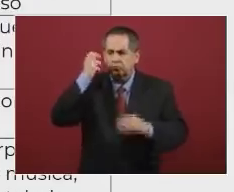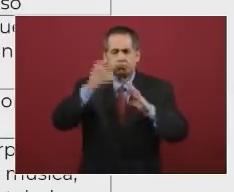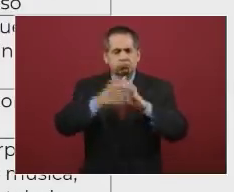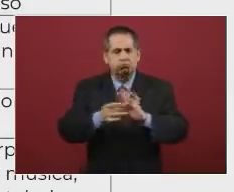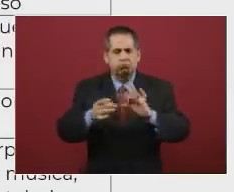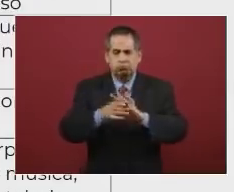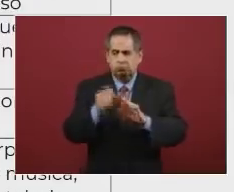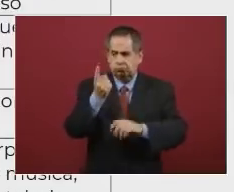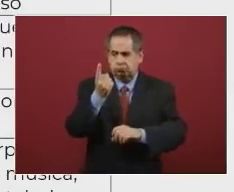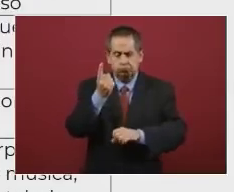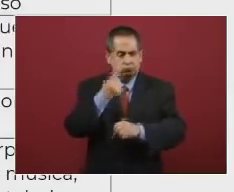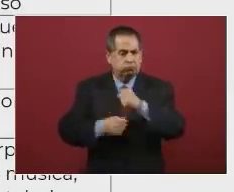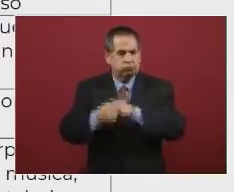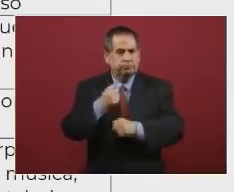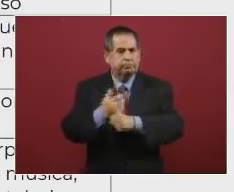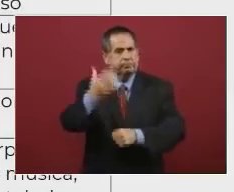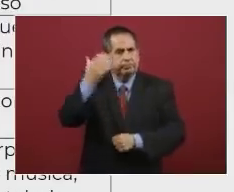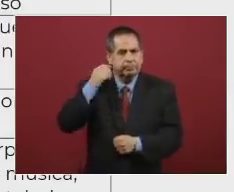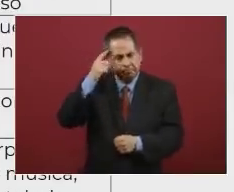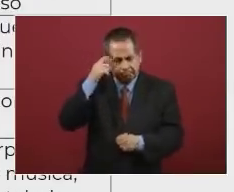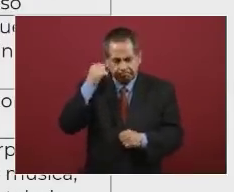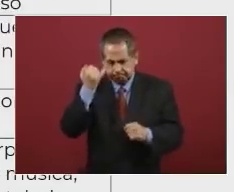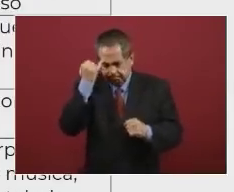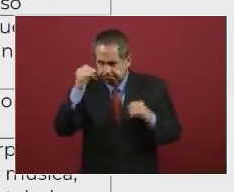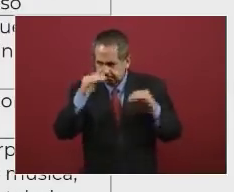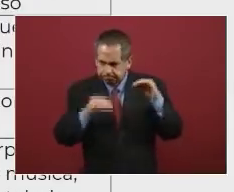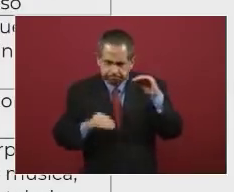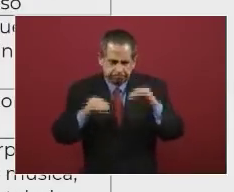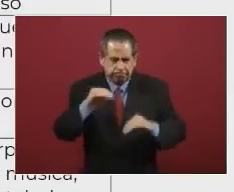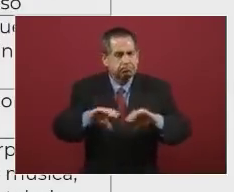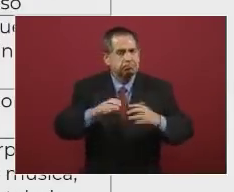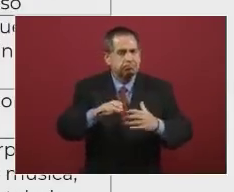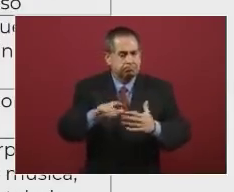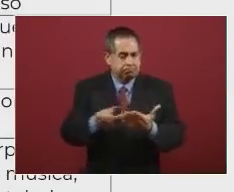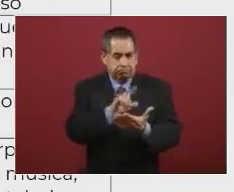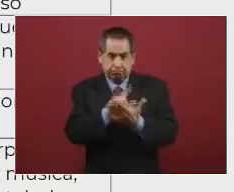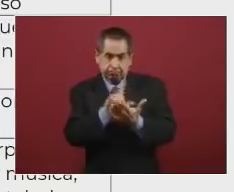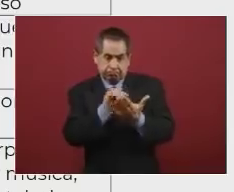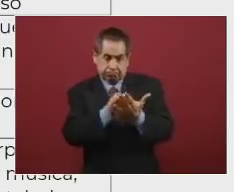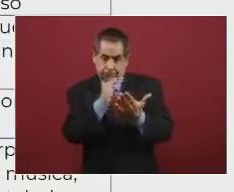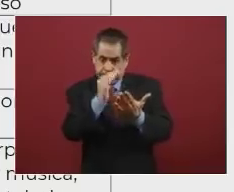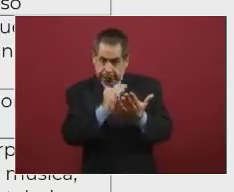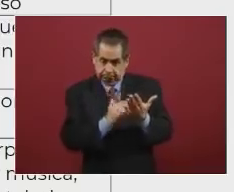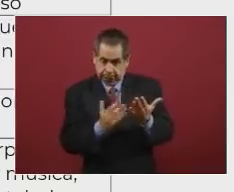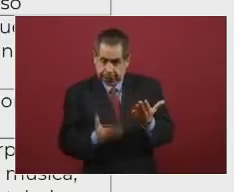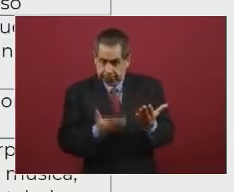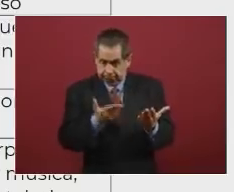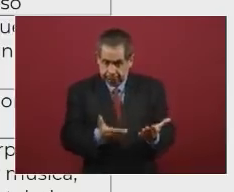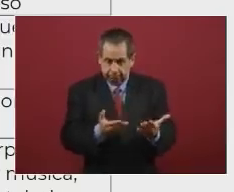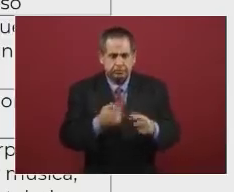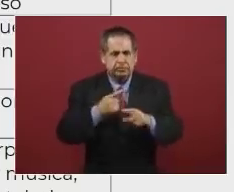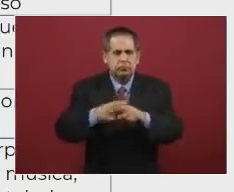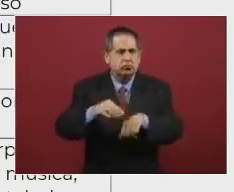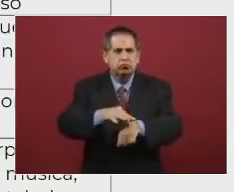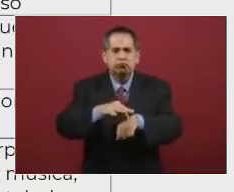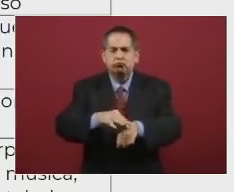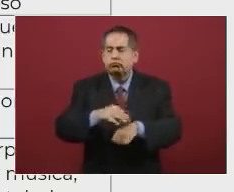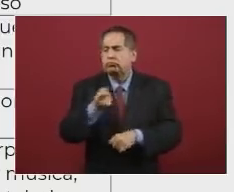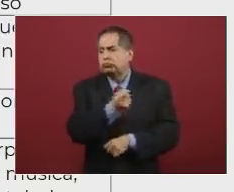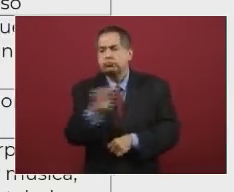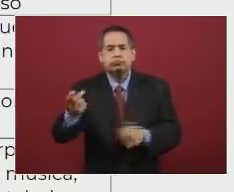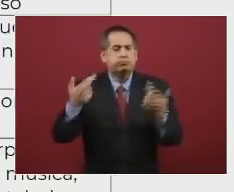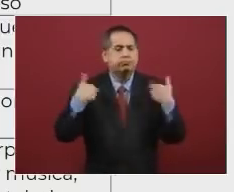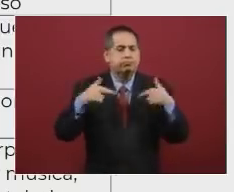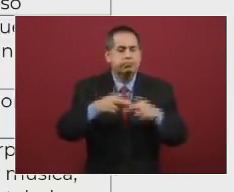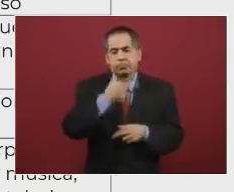pasado para construir la iniciativa de ley, tuvimos muchísimos testimonios de maestras